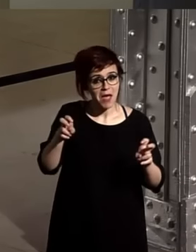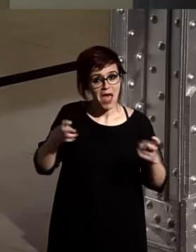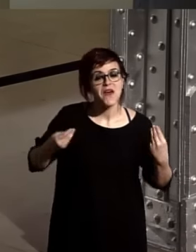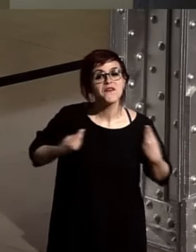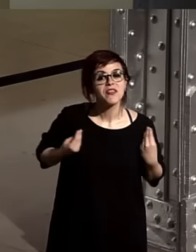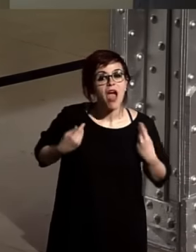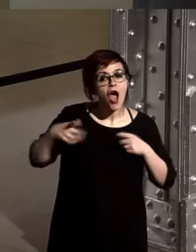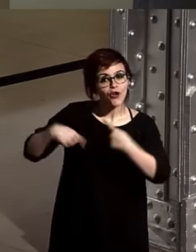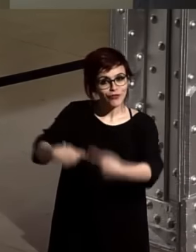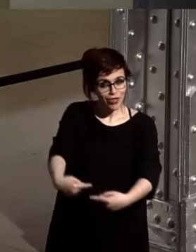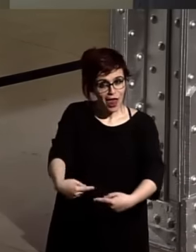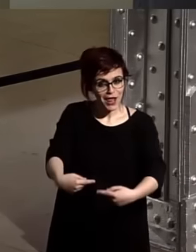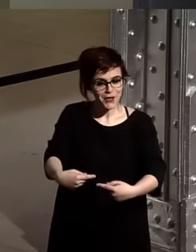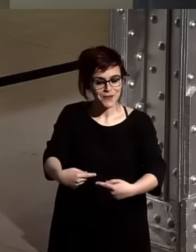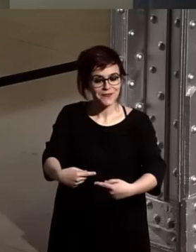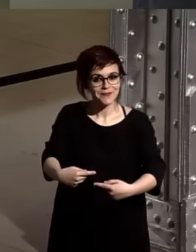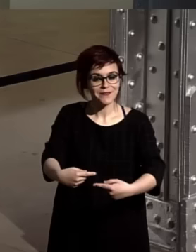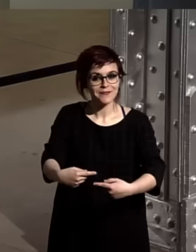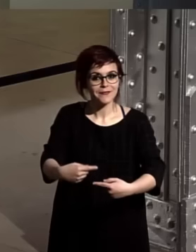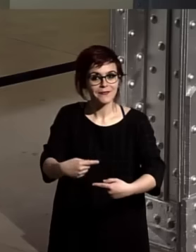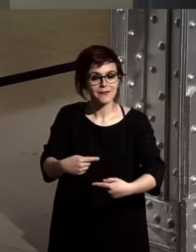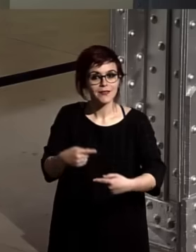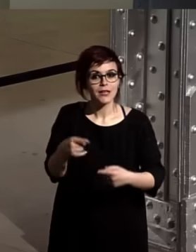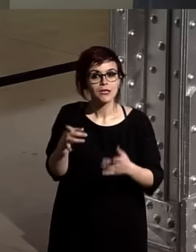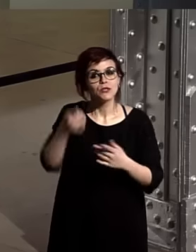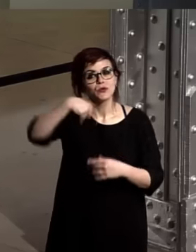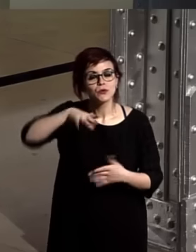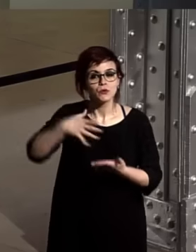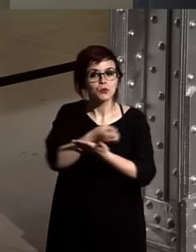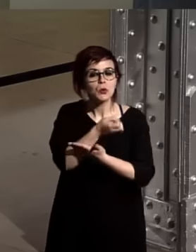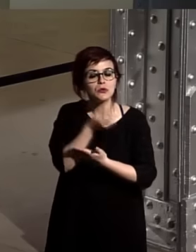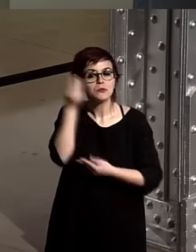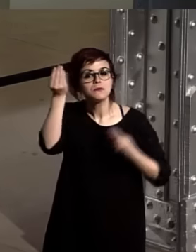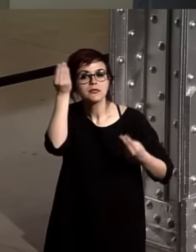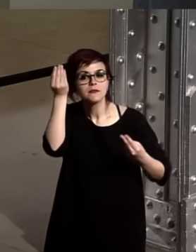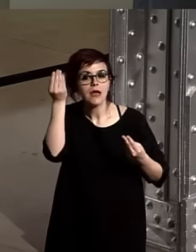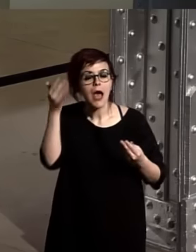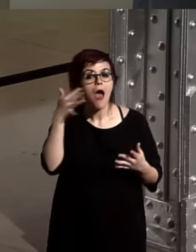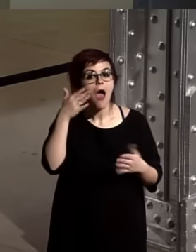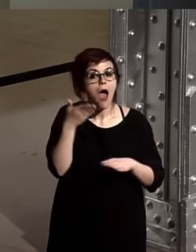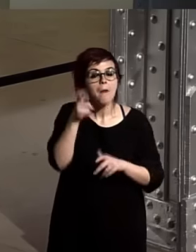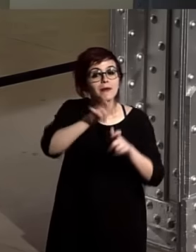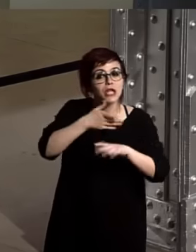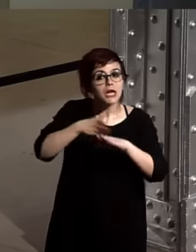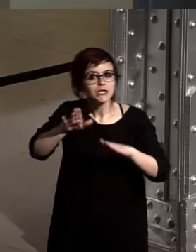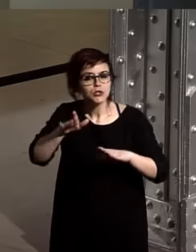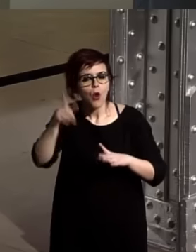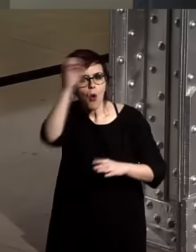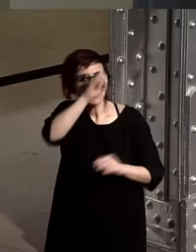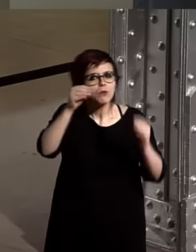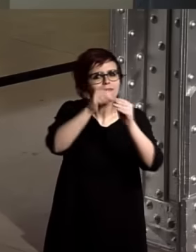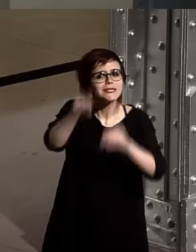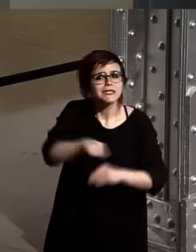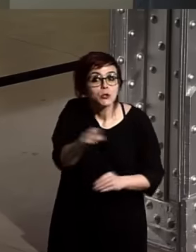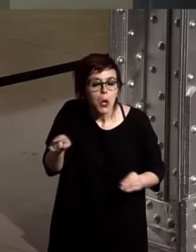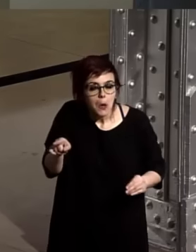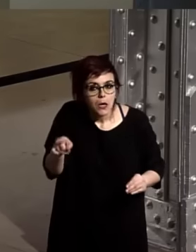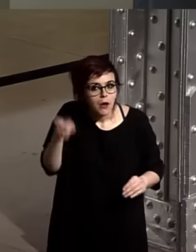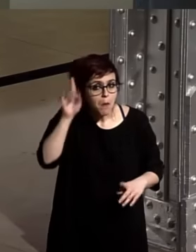cotidiana y Y es que claro todos no sé si pensamos que el resto de gente piensa como nosotros no